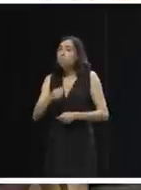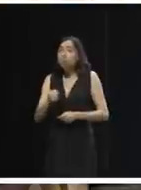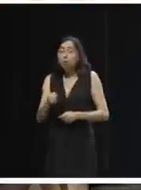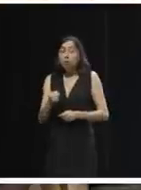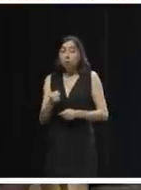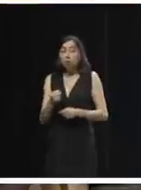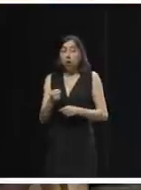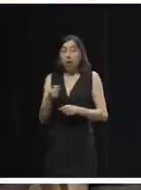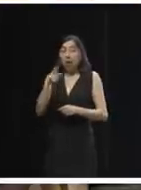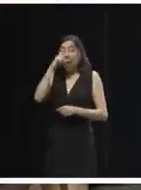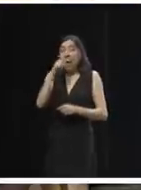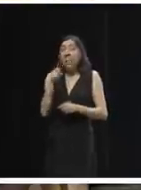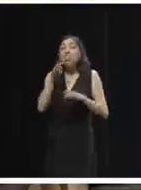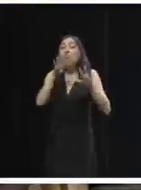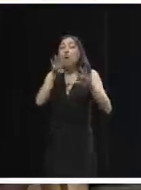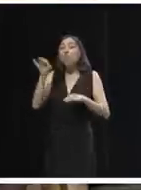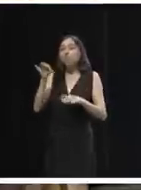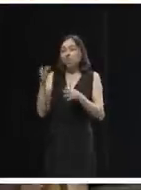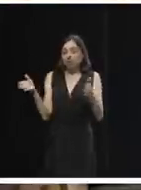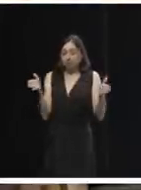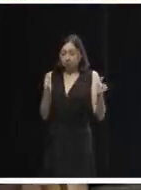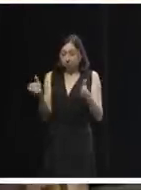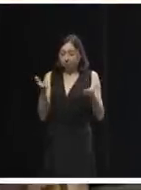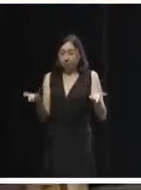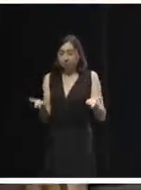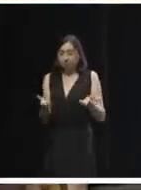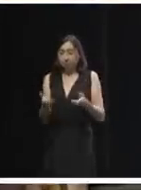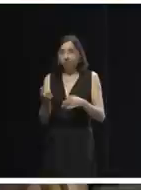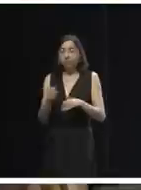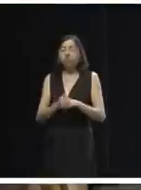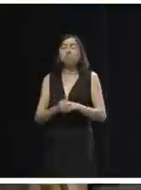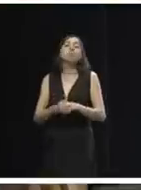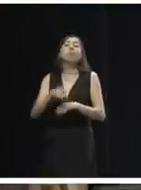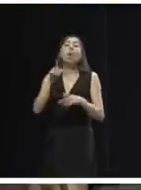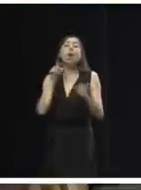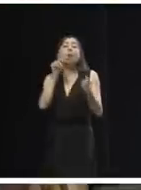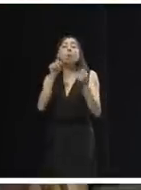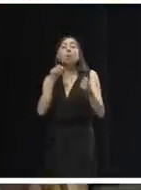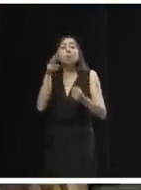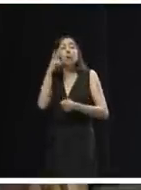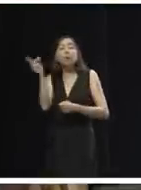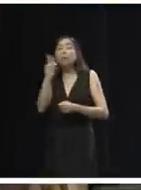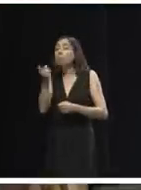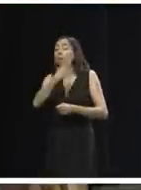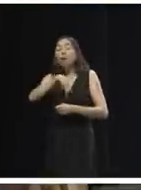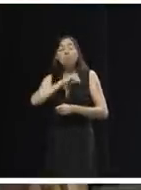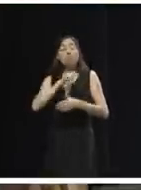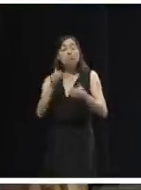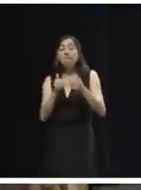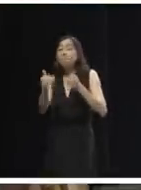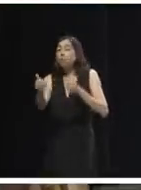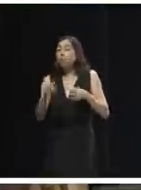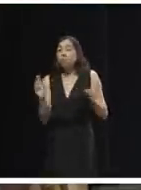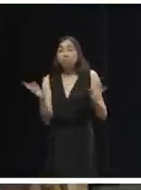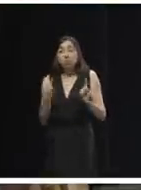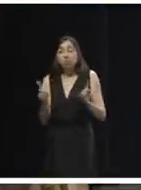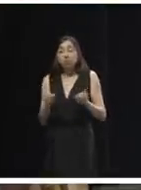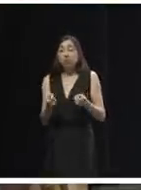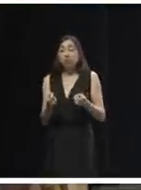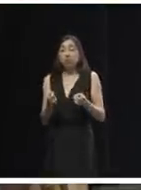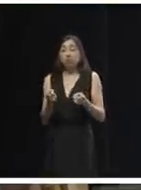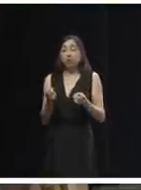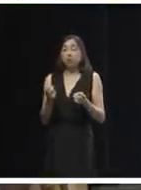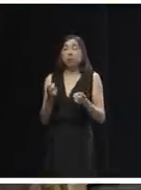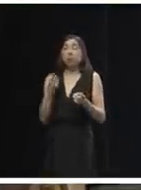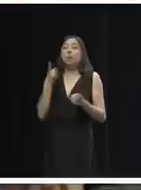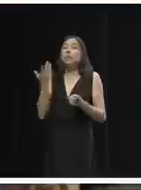los años 90. Es un debate que no mira a la España del futuro, a la España que están haciendo